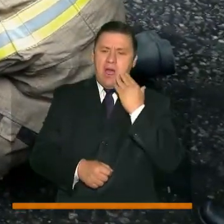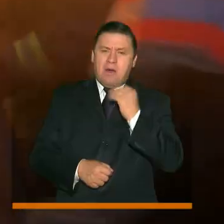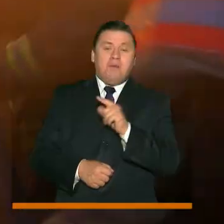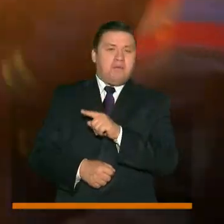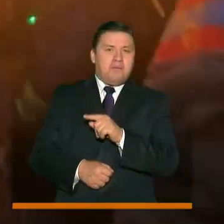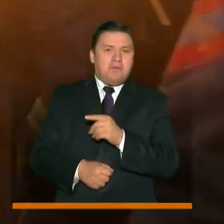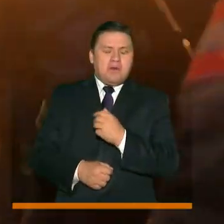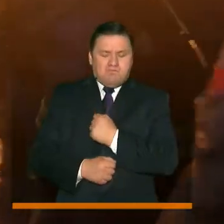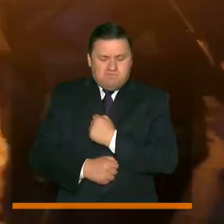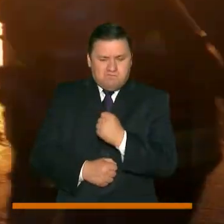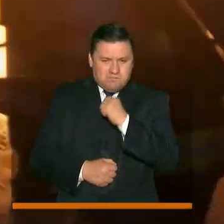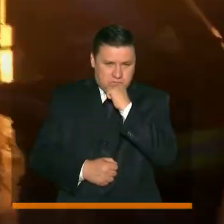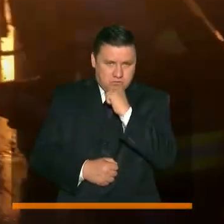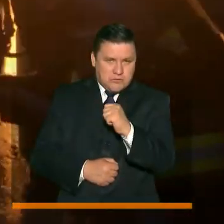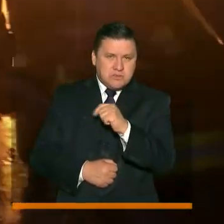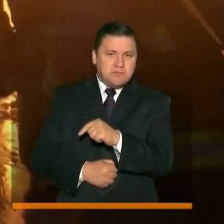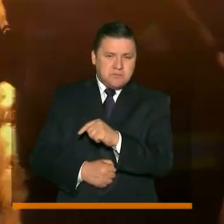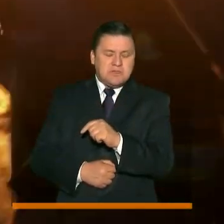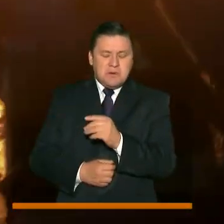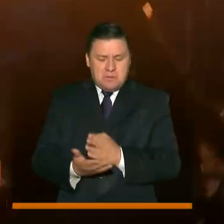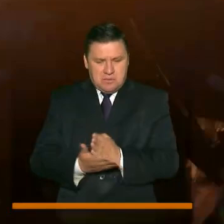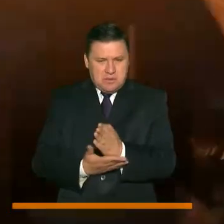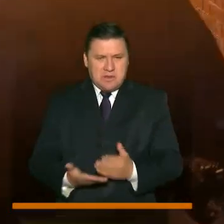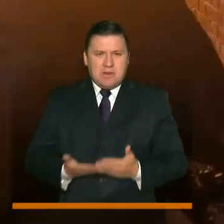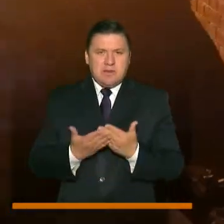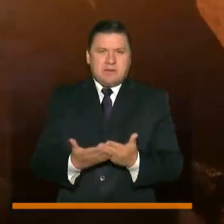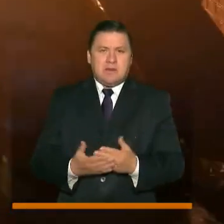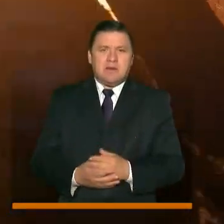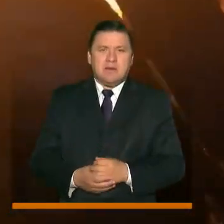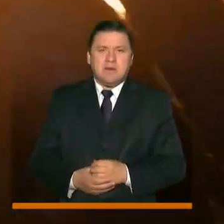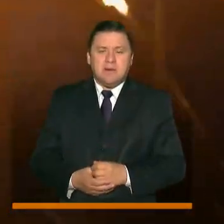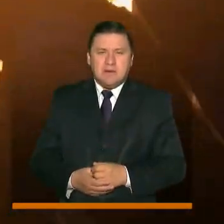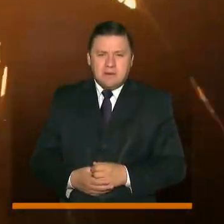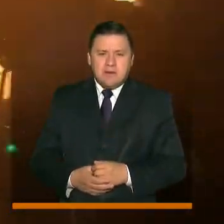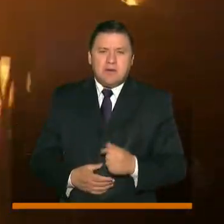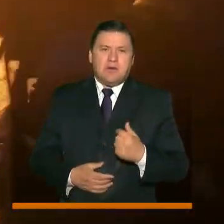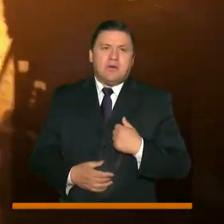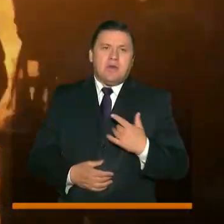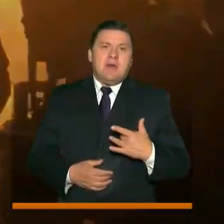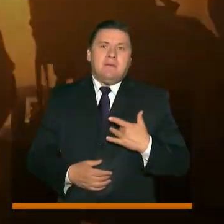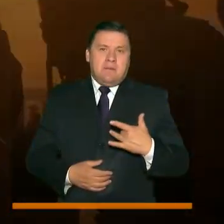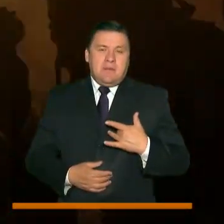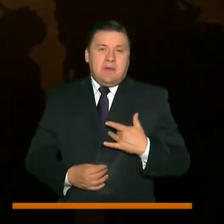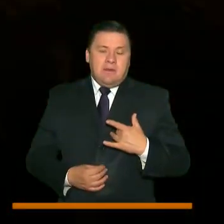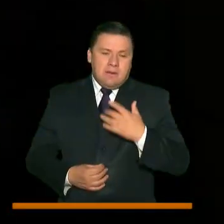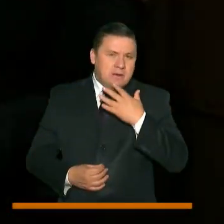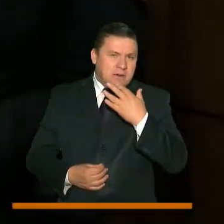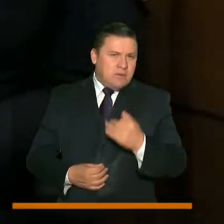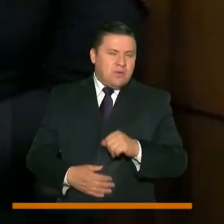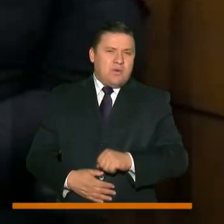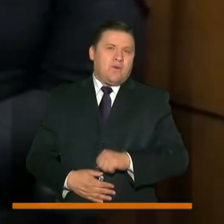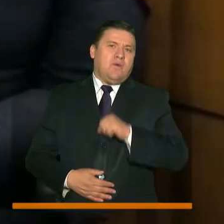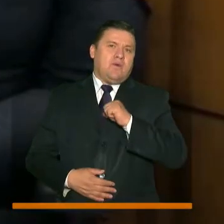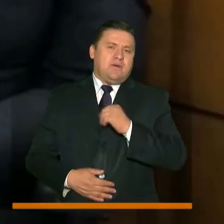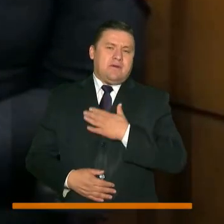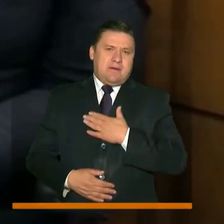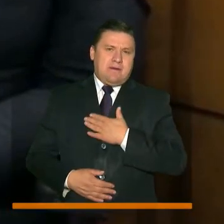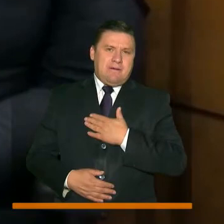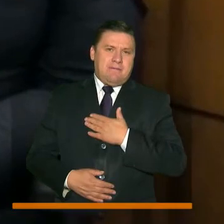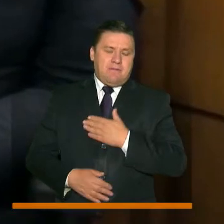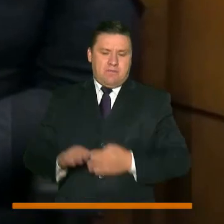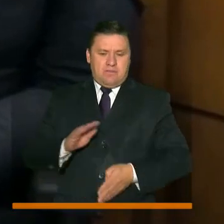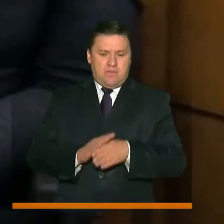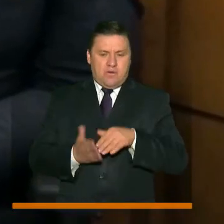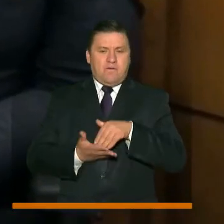y con pasión y determinación sigue aportando. Yo me siento, la verdad, muy orgullosa de